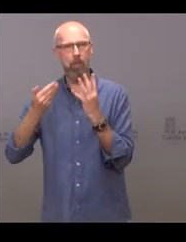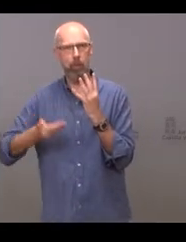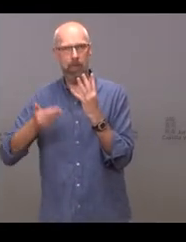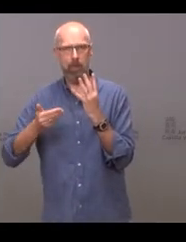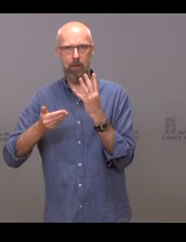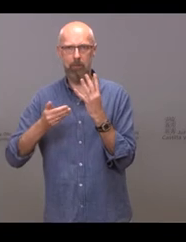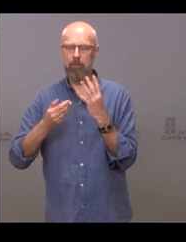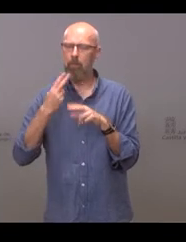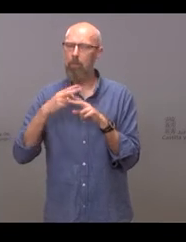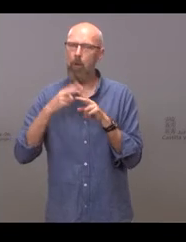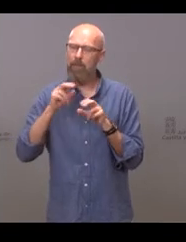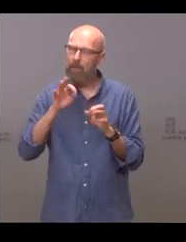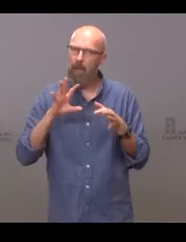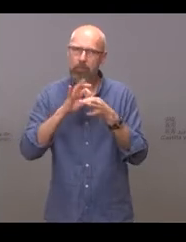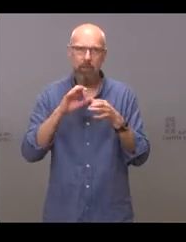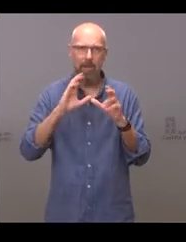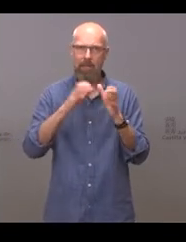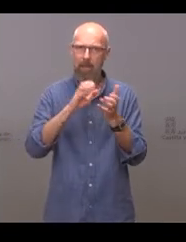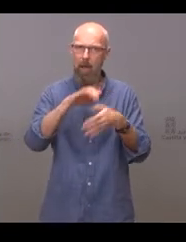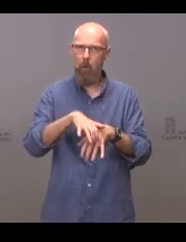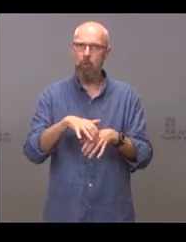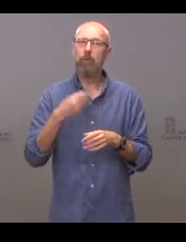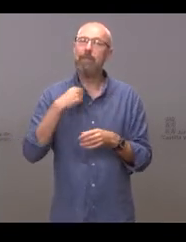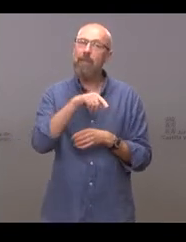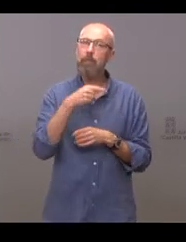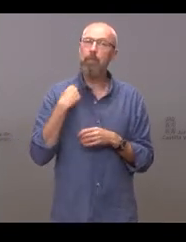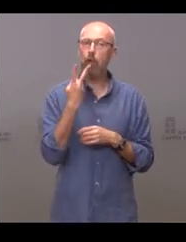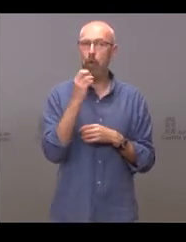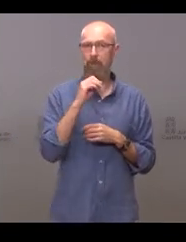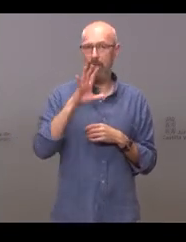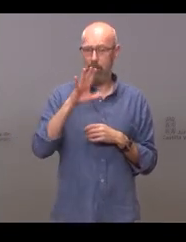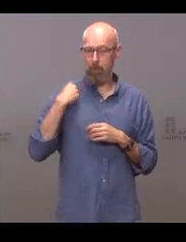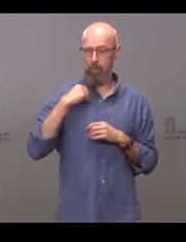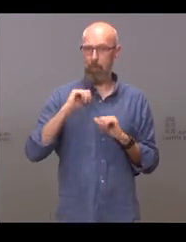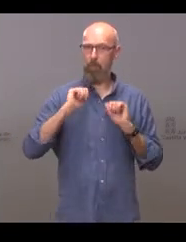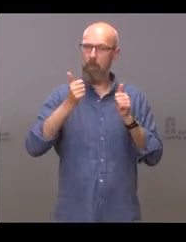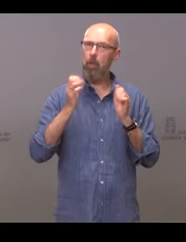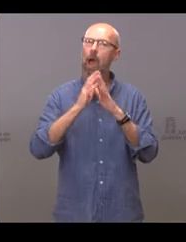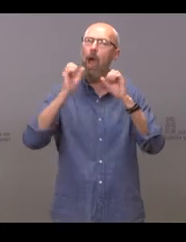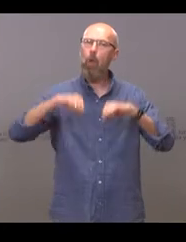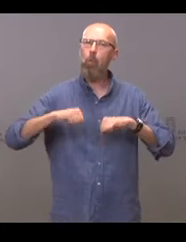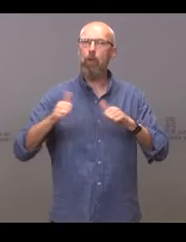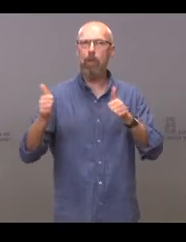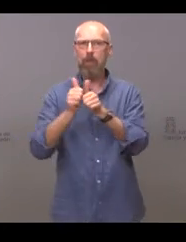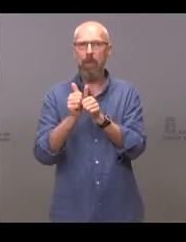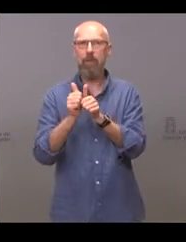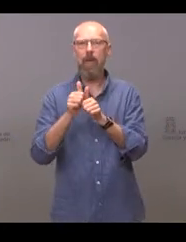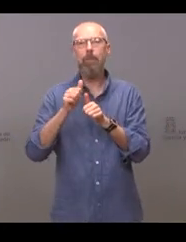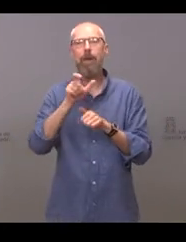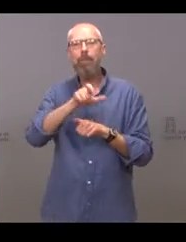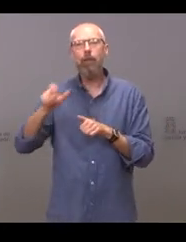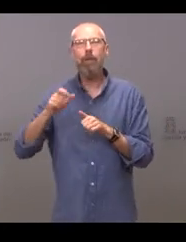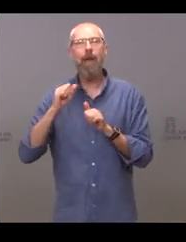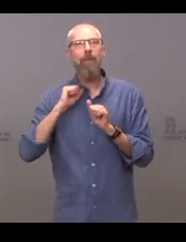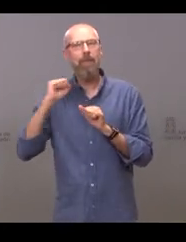y ya desde el 2005 hicimos el primer acuerdo de dependencia para personas mayores y dependientes de castilla-león antes de la ley de la dependencia